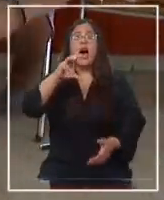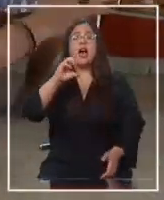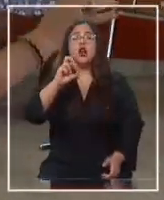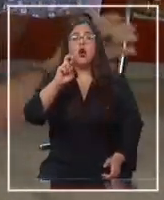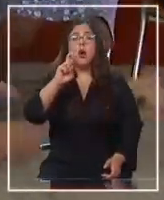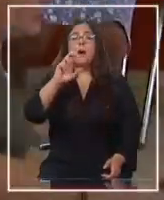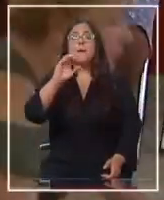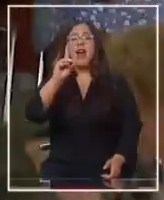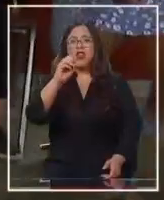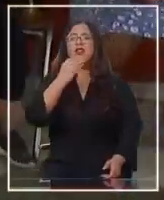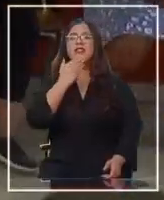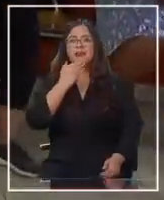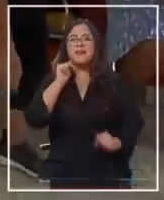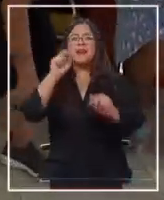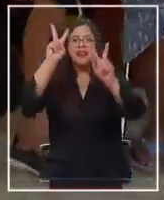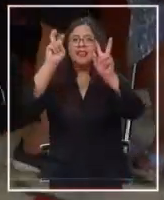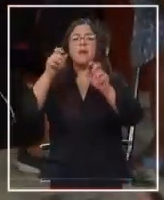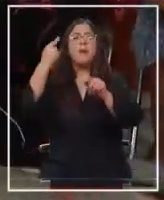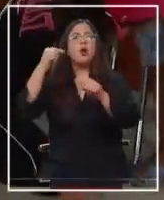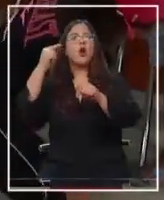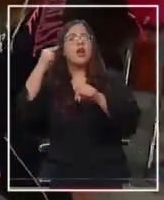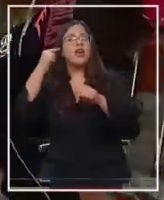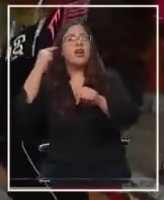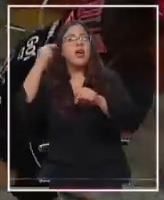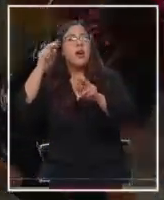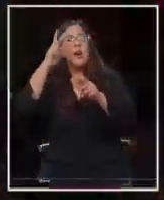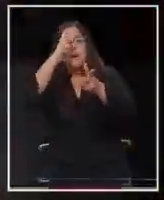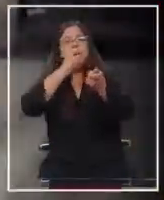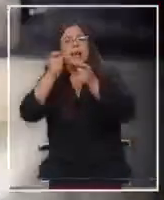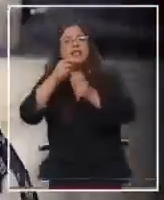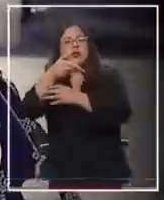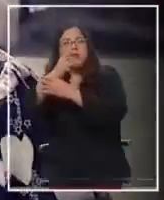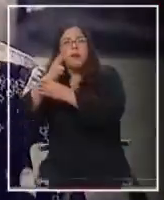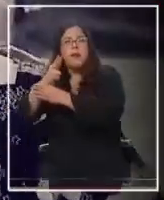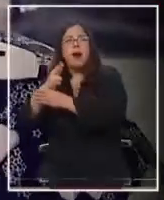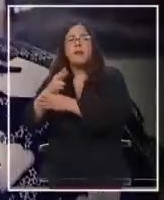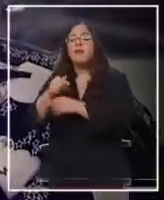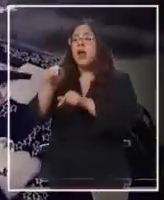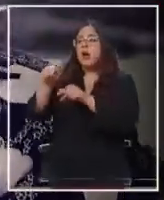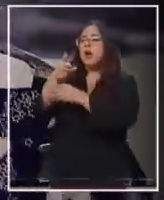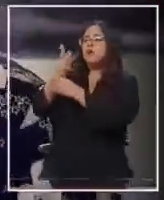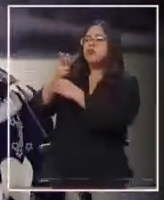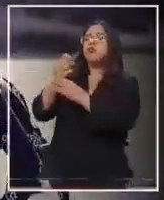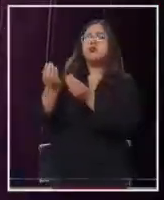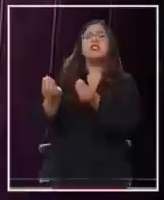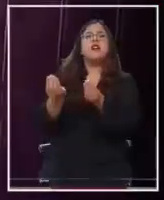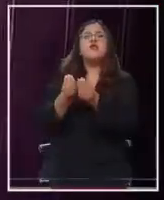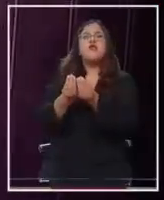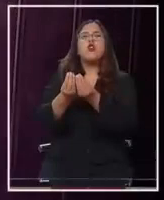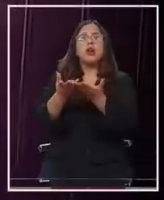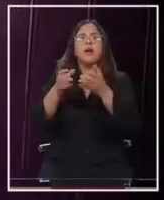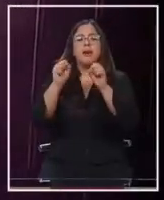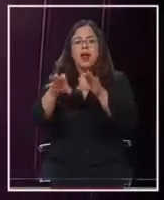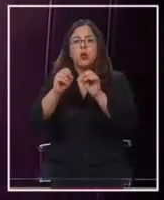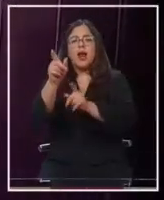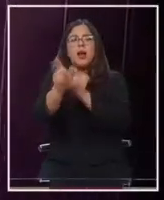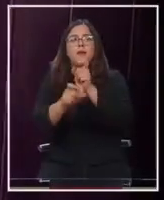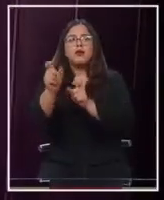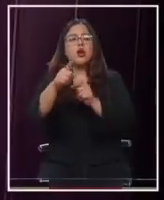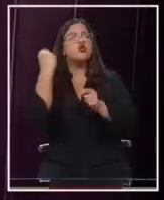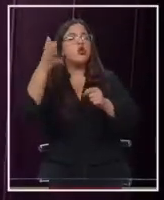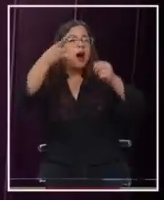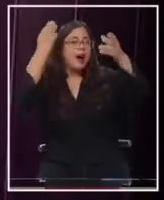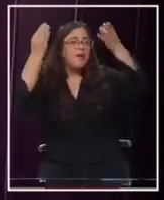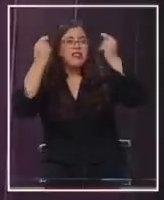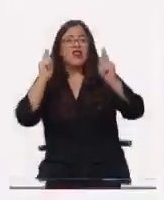participaron de un operativo que representaba una balacera. Mucho balazo y está muy bueno para educar a los vecinos. Estamos aprendiendo para